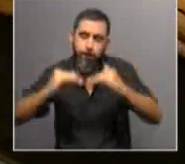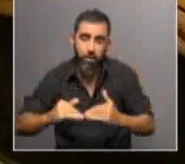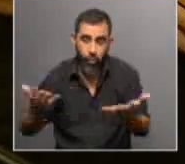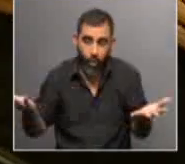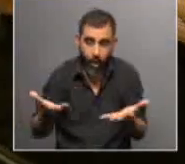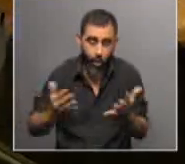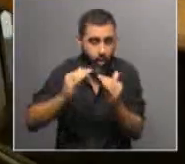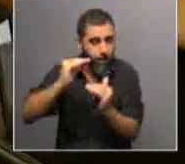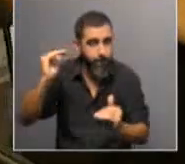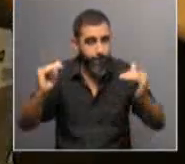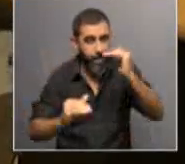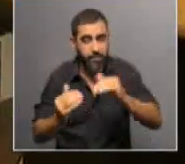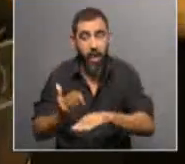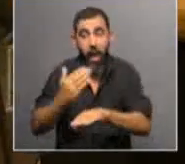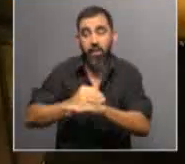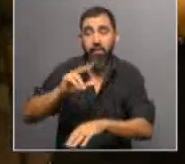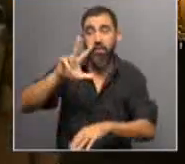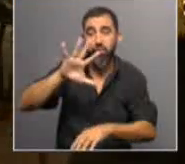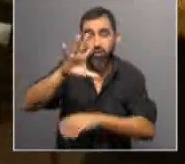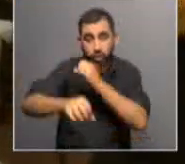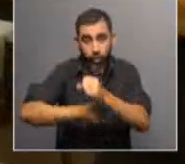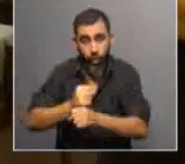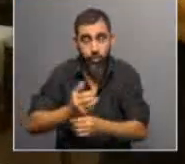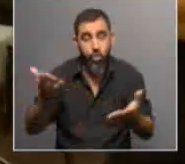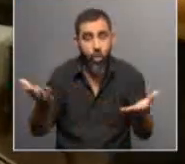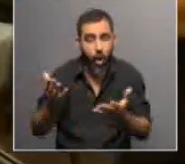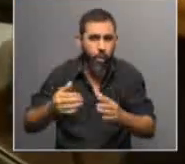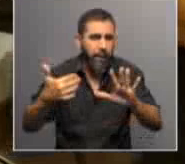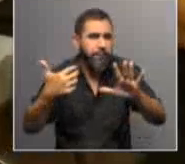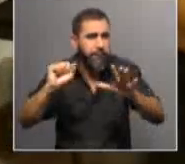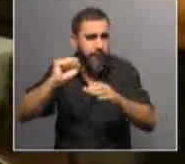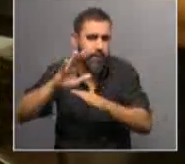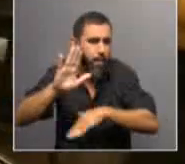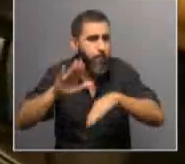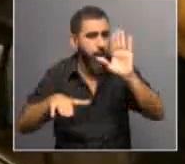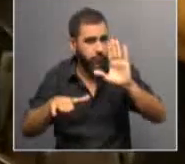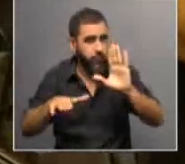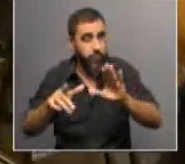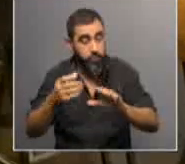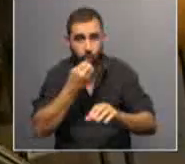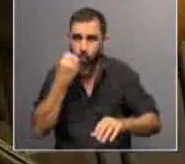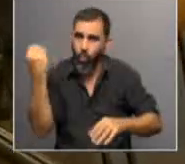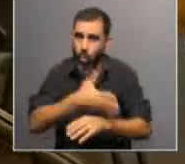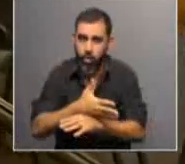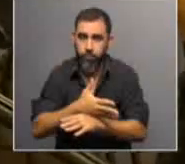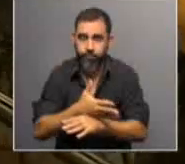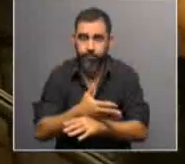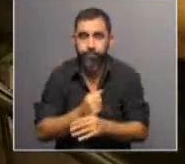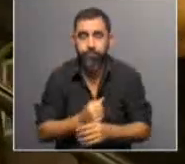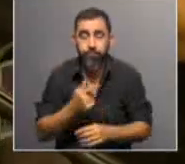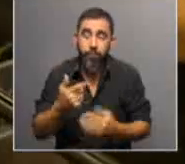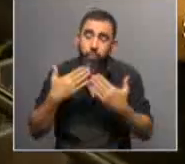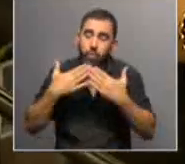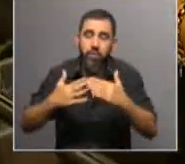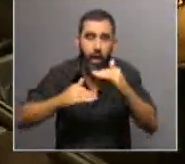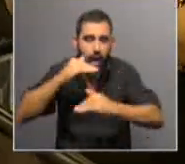actual, era una expectativa de 35 años, ahora estamos en 60 y pico, lo cual es un gran paso. Eso se debe a